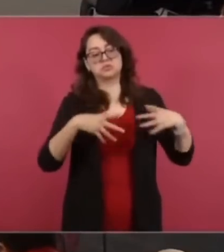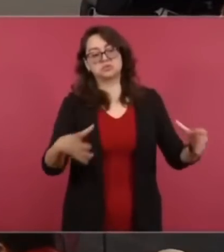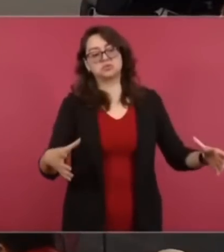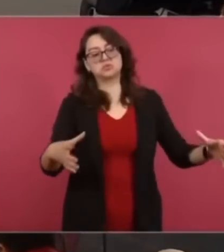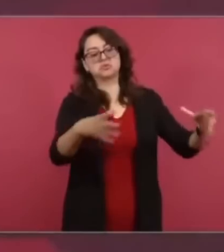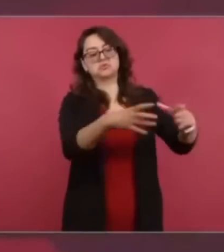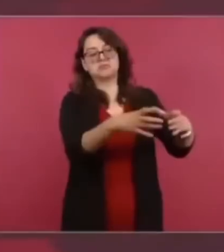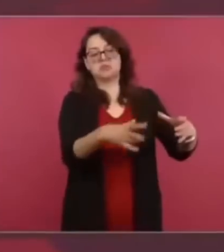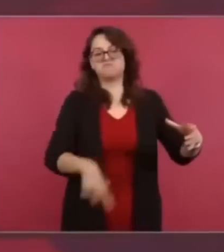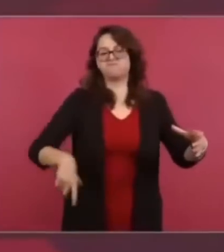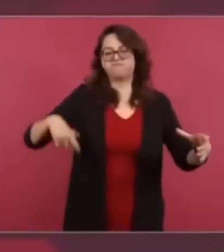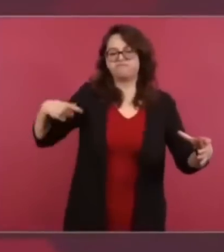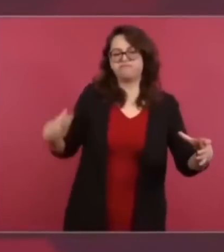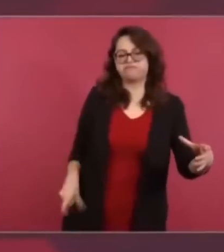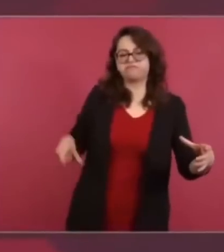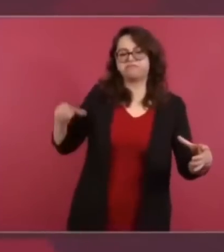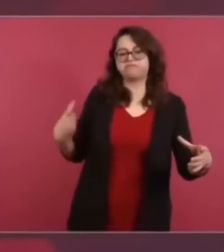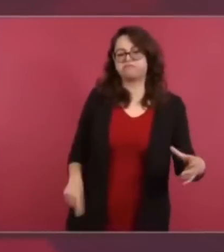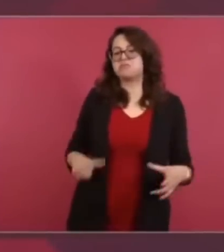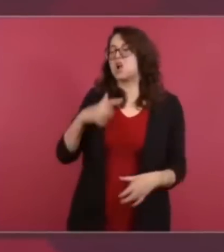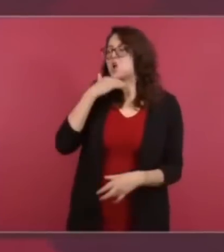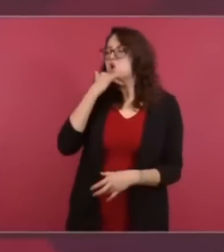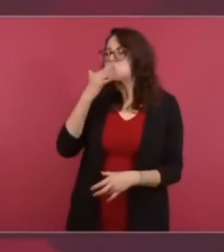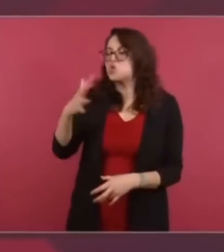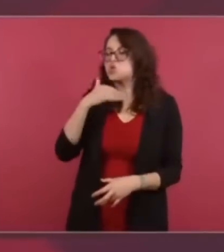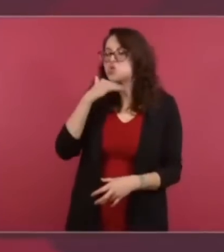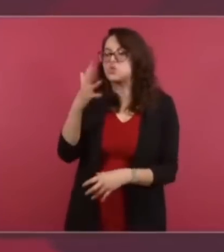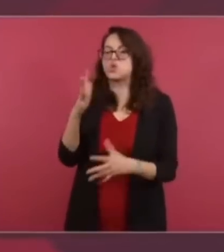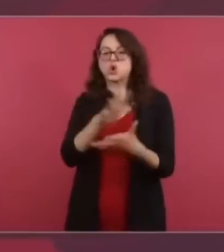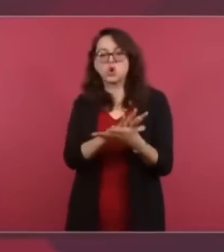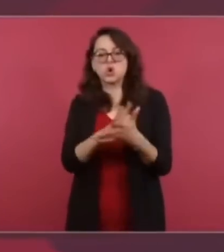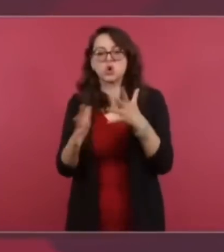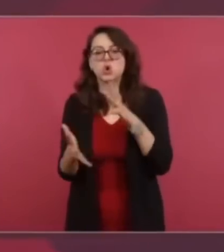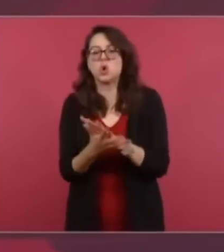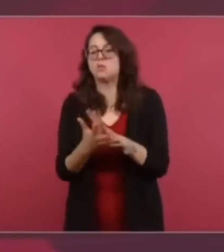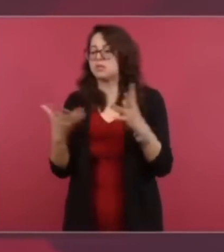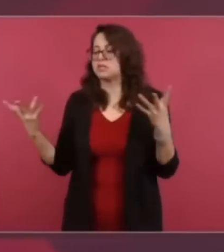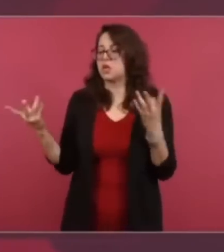De potentados que han hecho